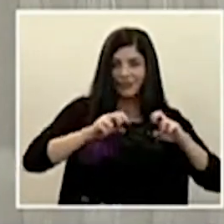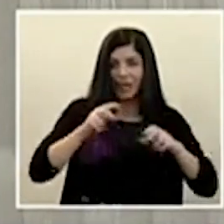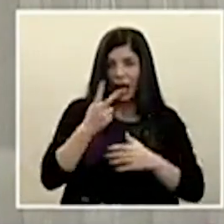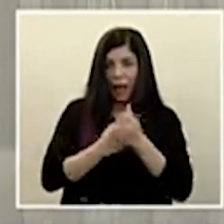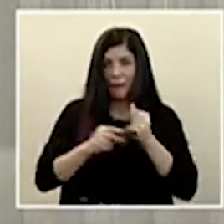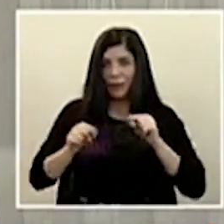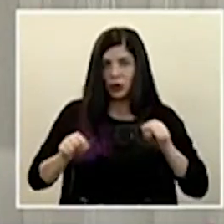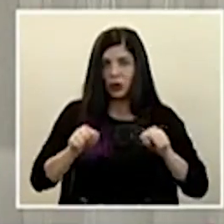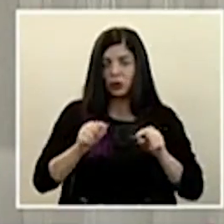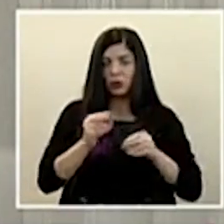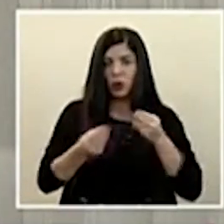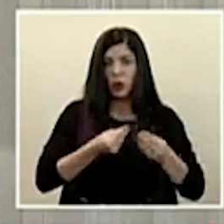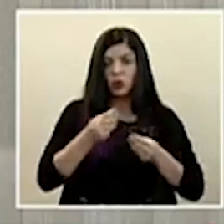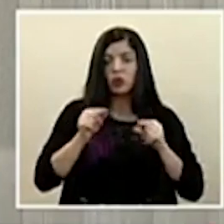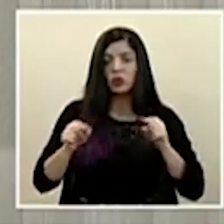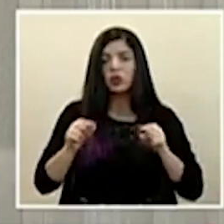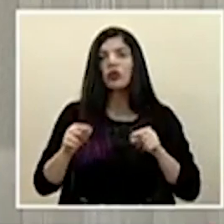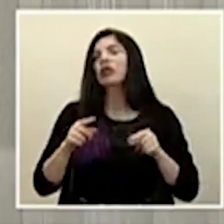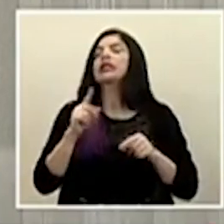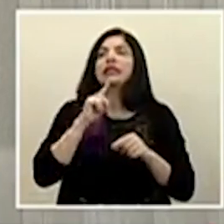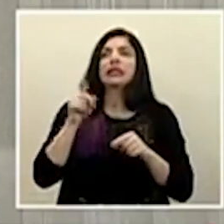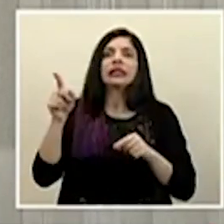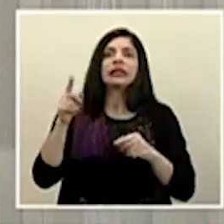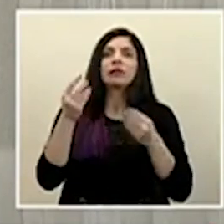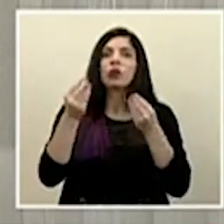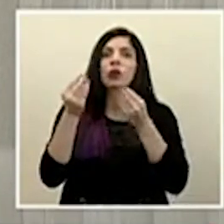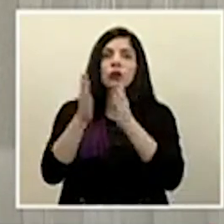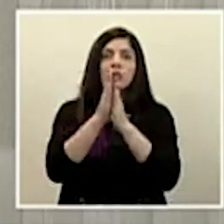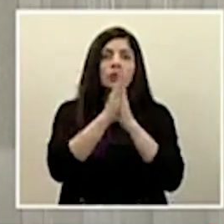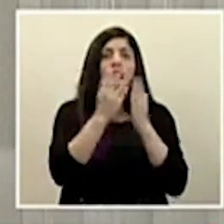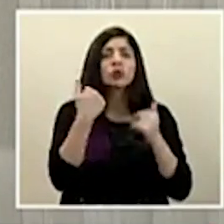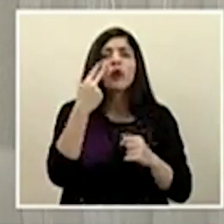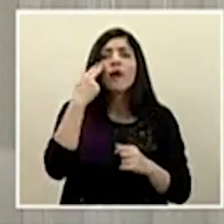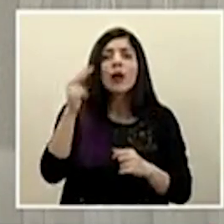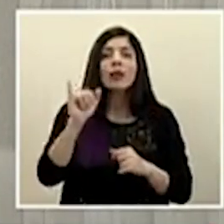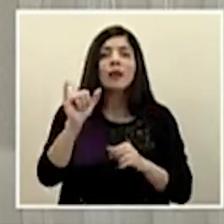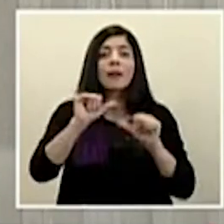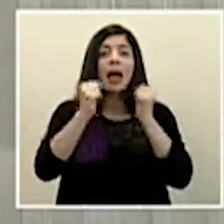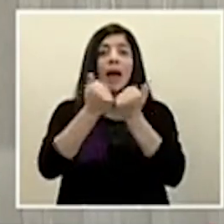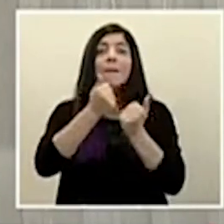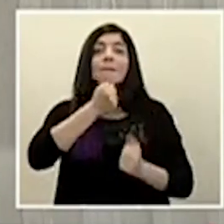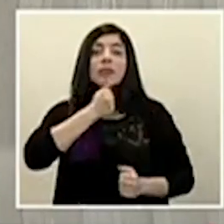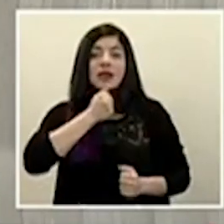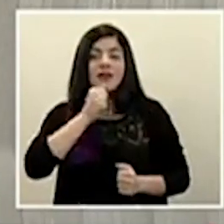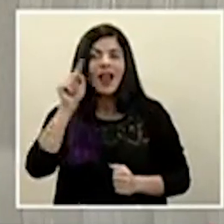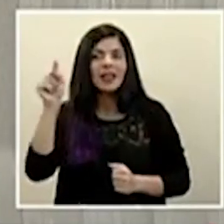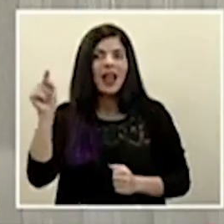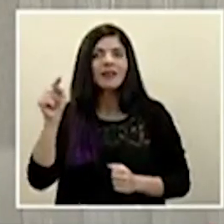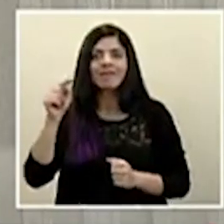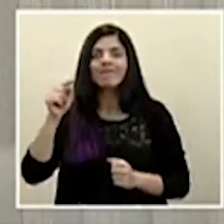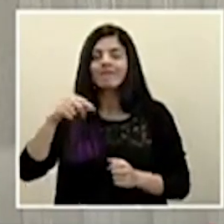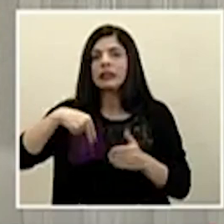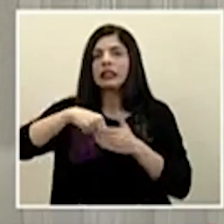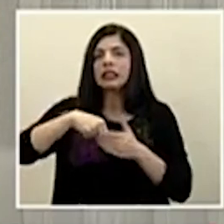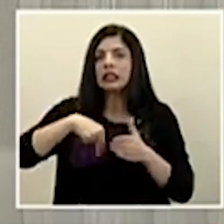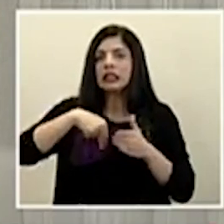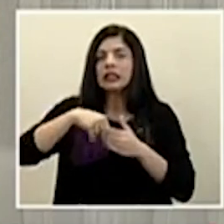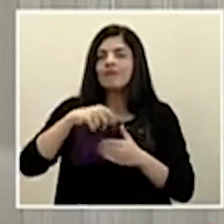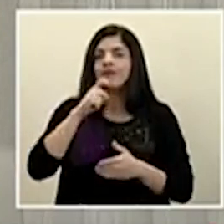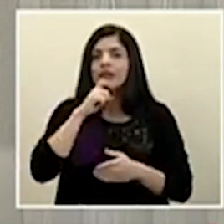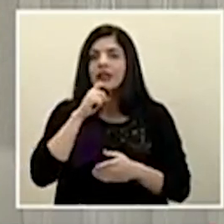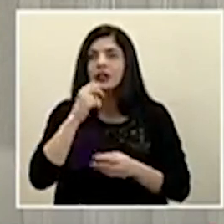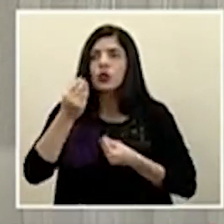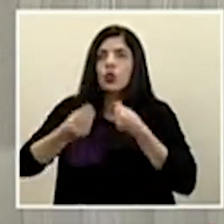sí. Hemos inclusive visto como hasta en el sector privado están teniendo dificultades de